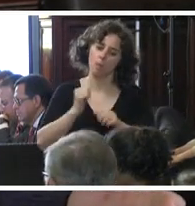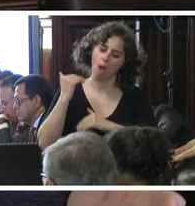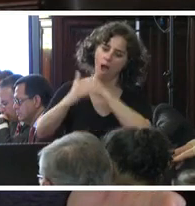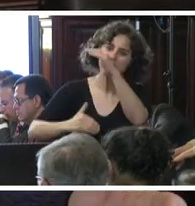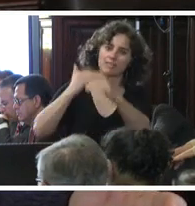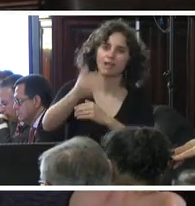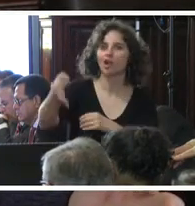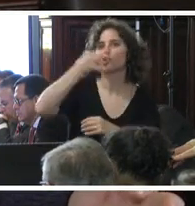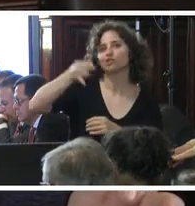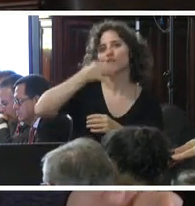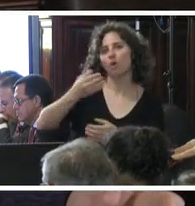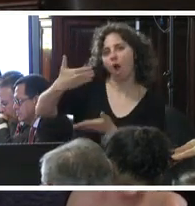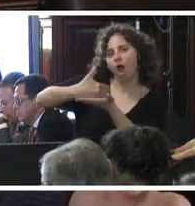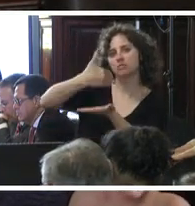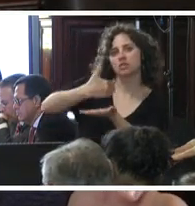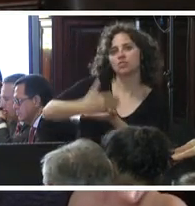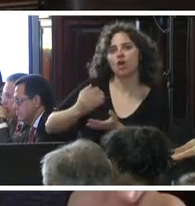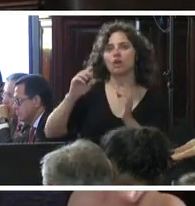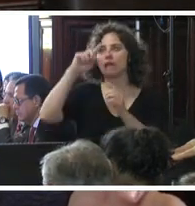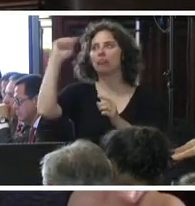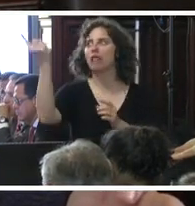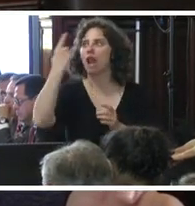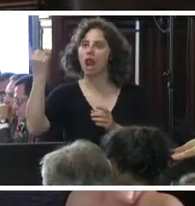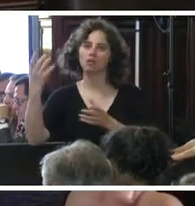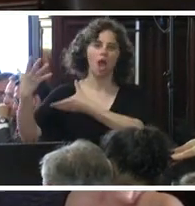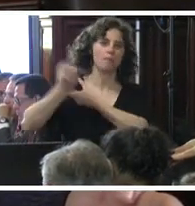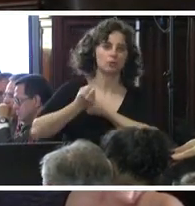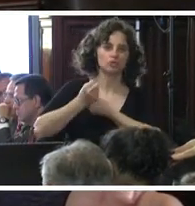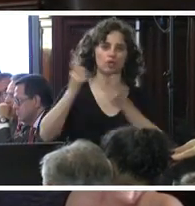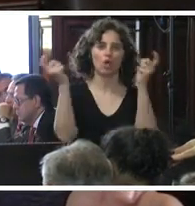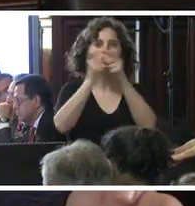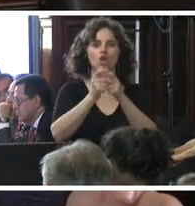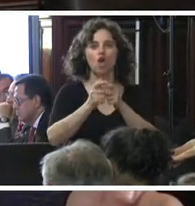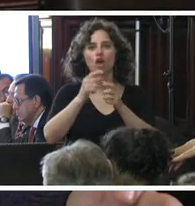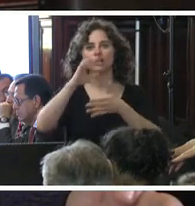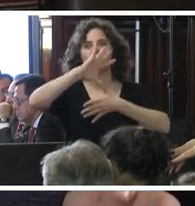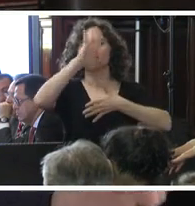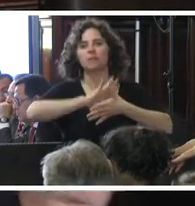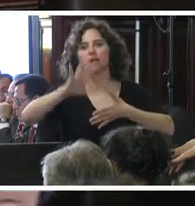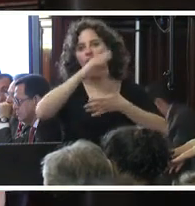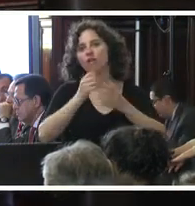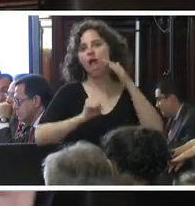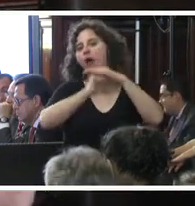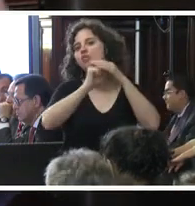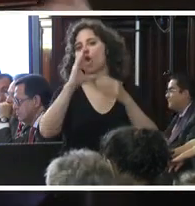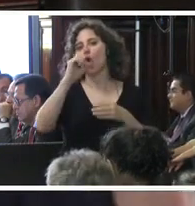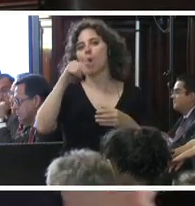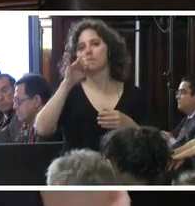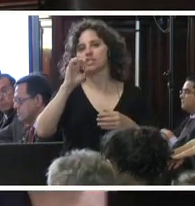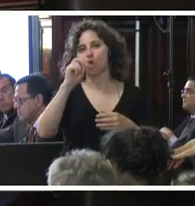consejo asesor de composición internacional con el apoyo de Comisión Interamericana y el Alto Comisionado, para